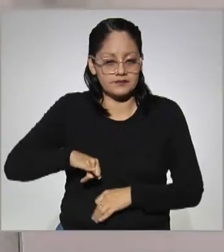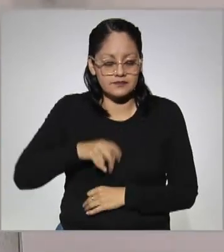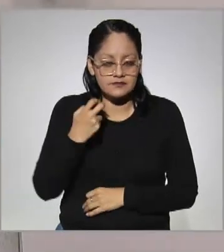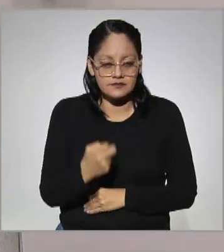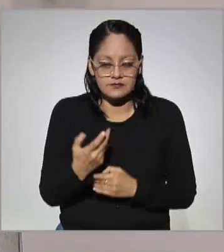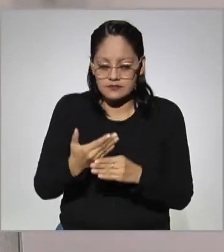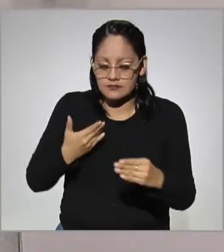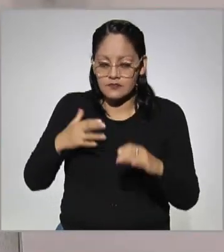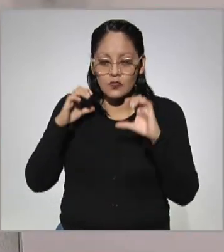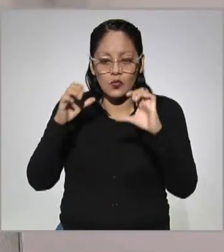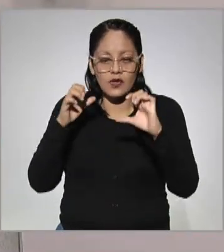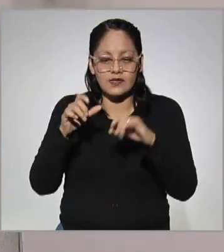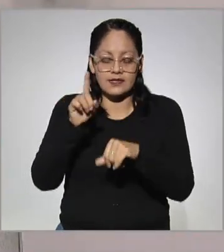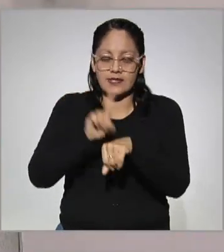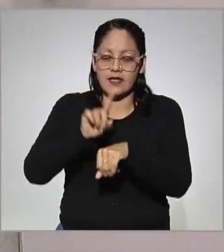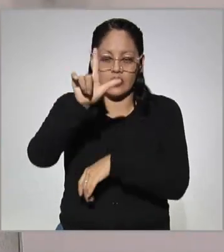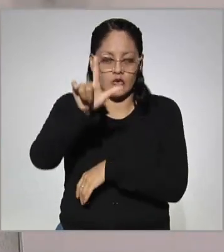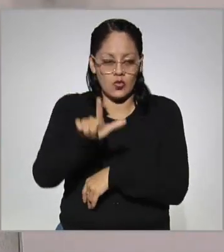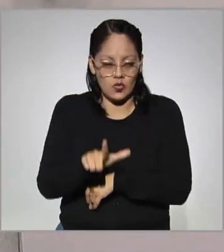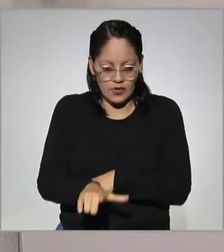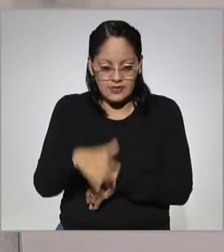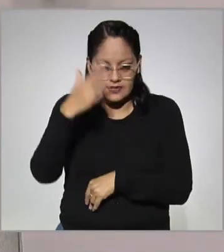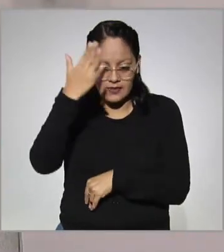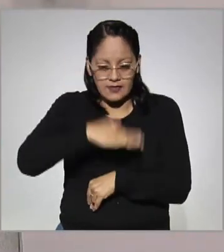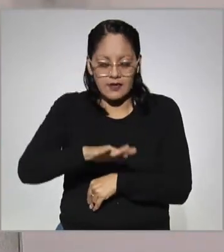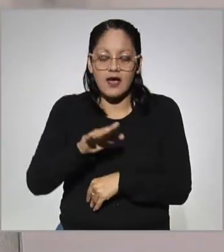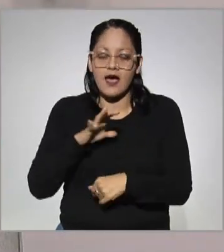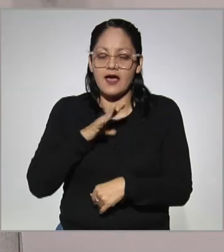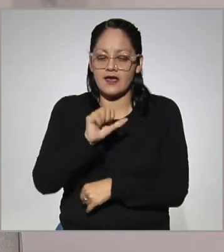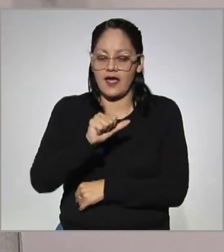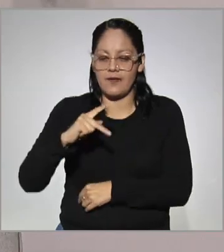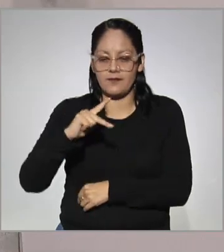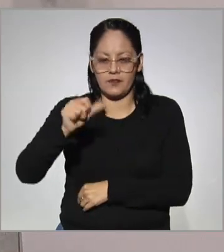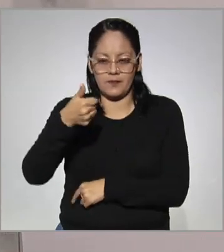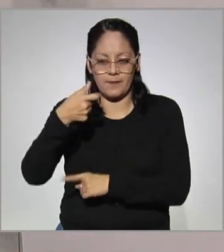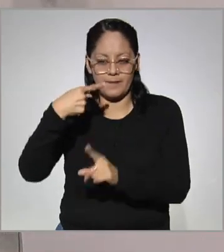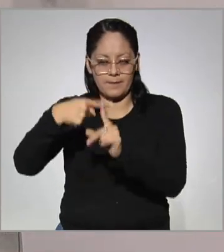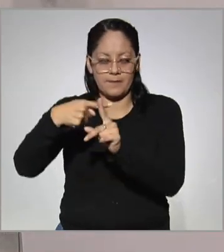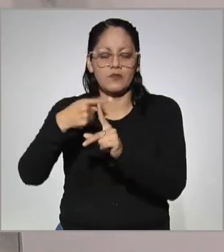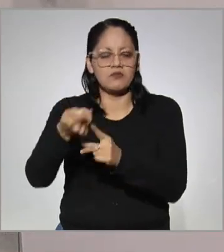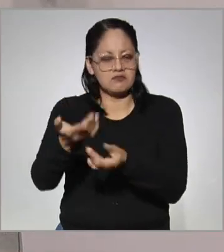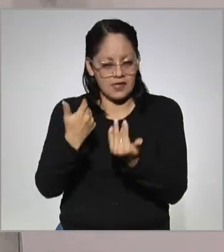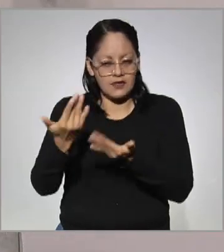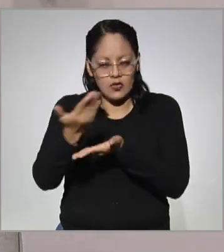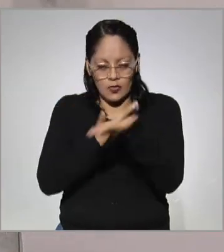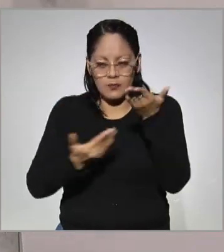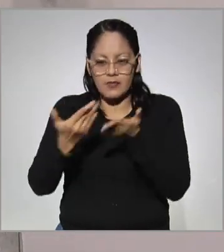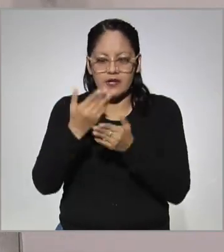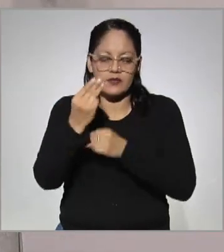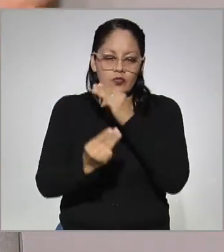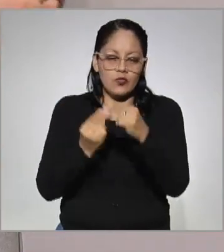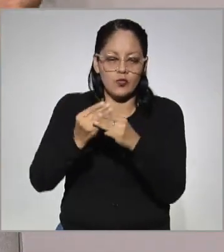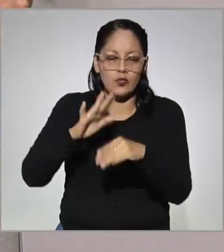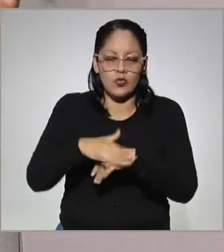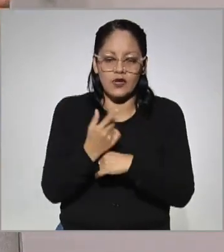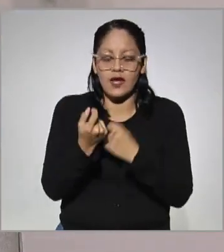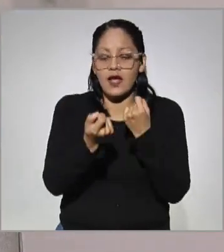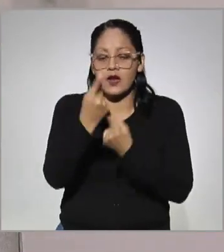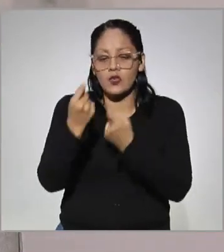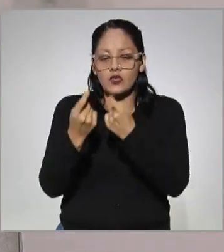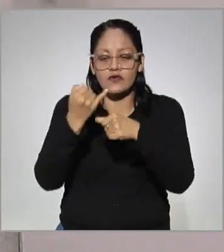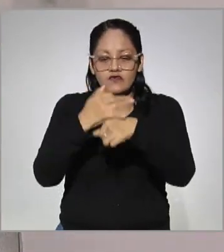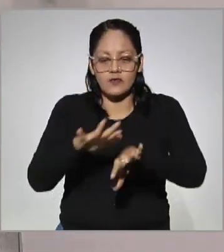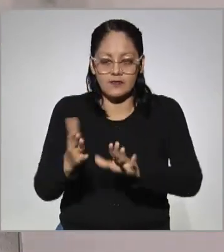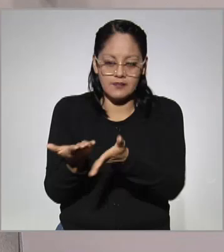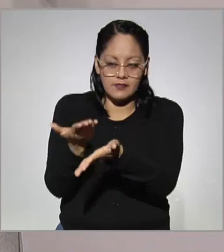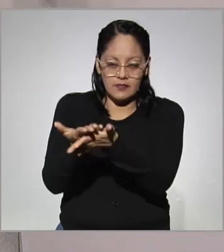prevención, lo decimos todos los lunes, y existe nuestra aplicación 11 más. Bájenla y compartan esto con todo el mundo porque a alguien le va a ir a dar esta